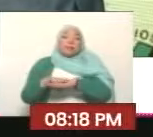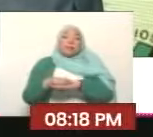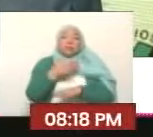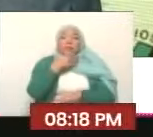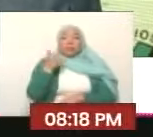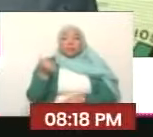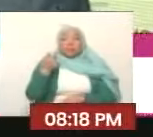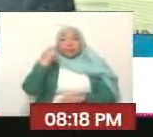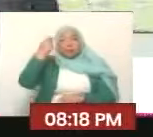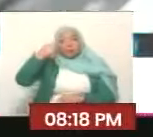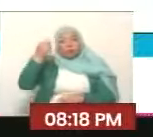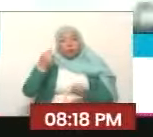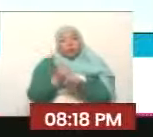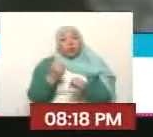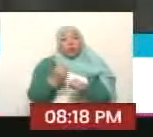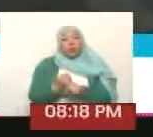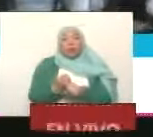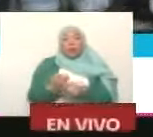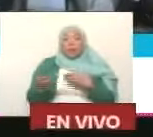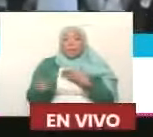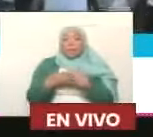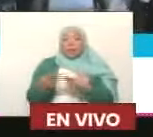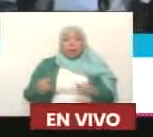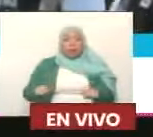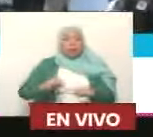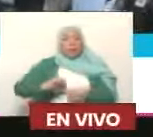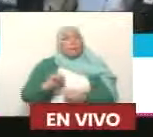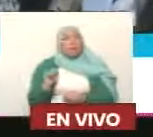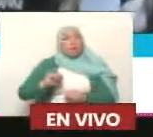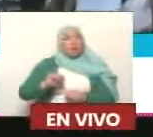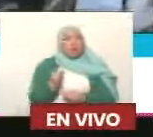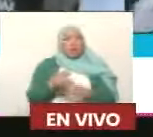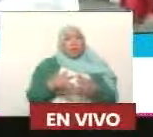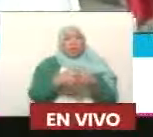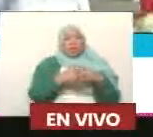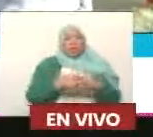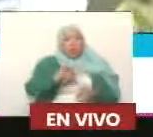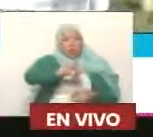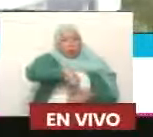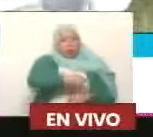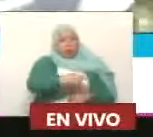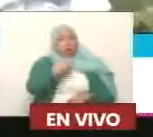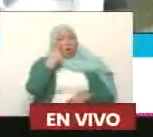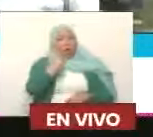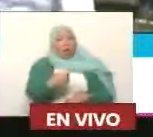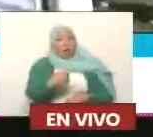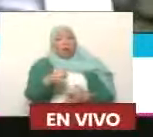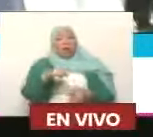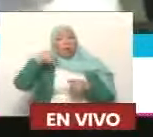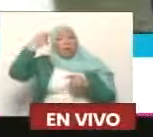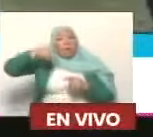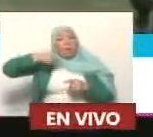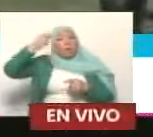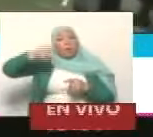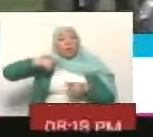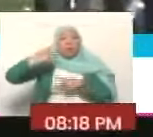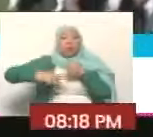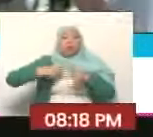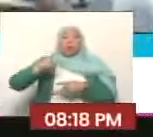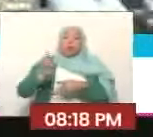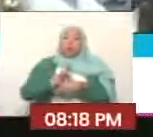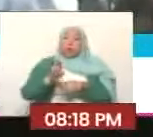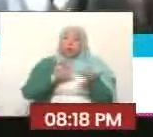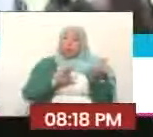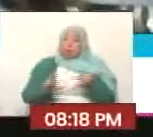mejor forma de ver lo que ha pasado, la brutal represión que se ha dado en los campos universitarios de Estados Unidos, es viendo un video que la producción tiene preparado.